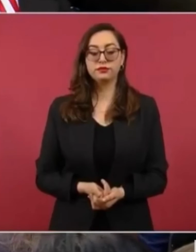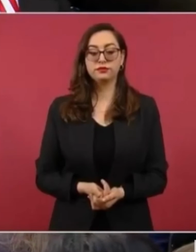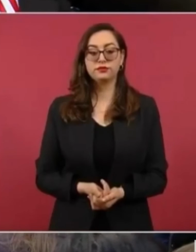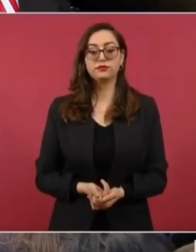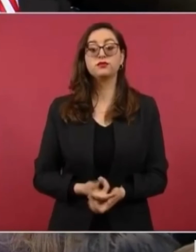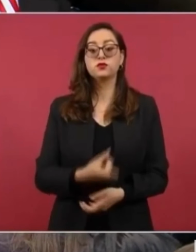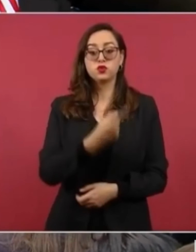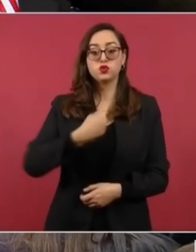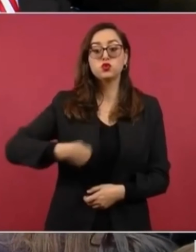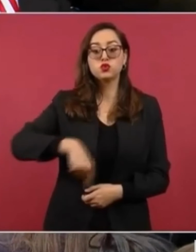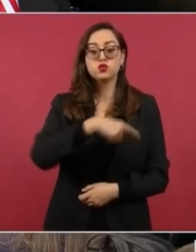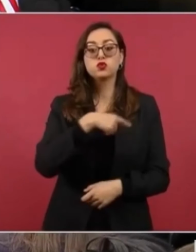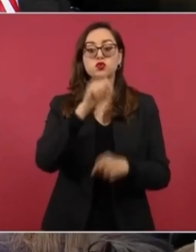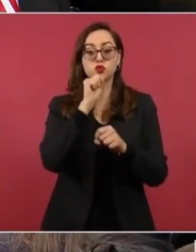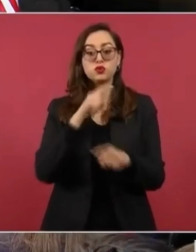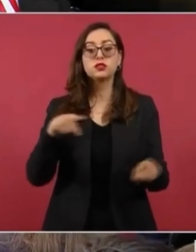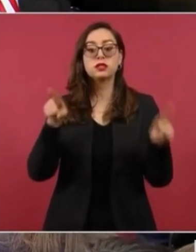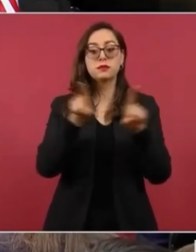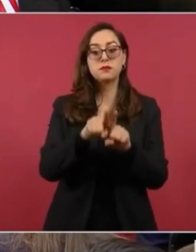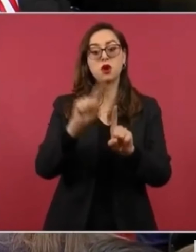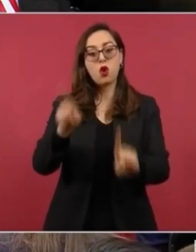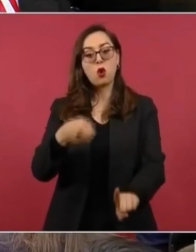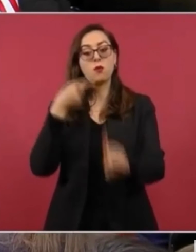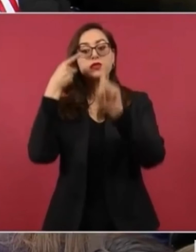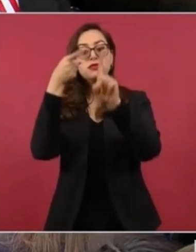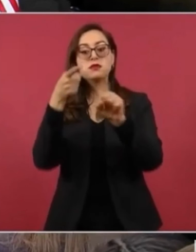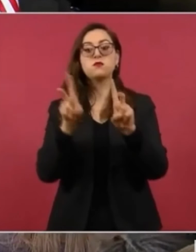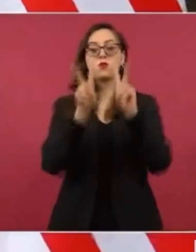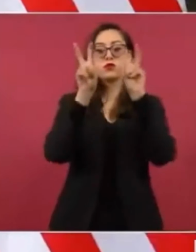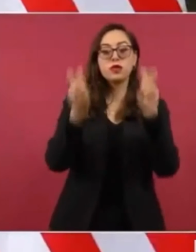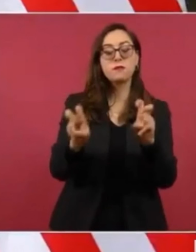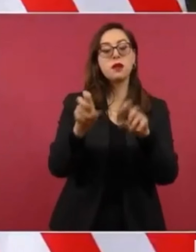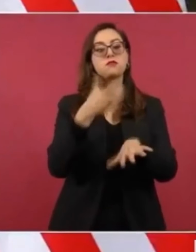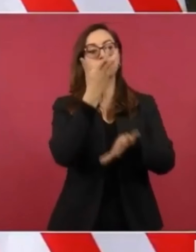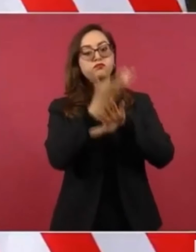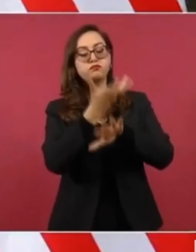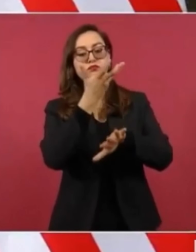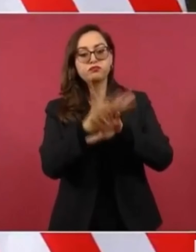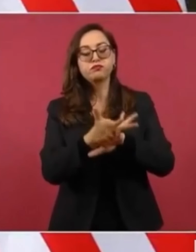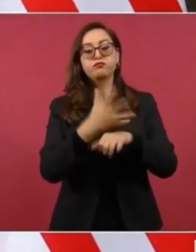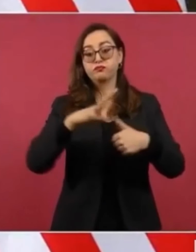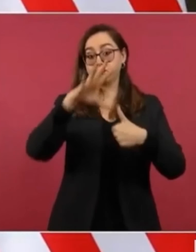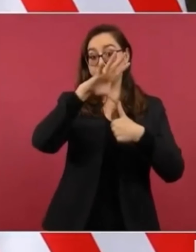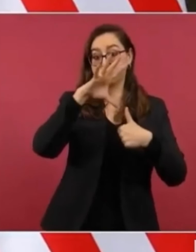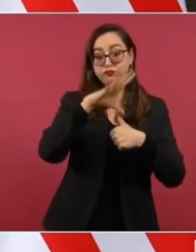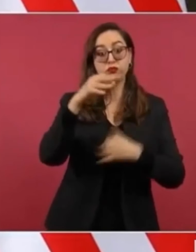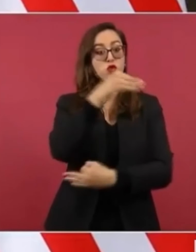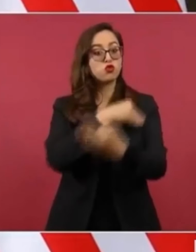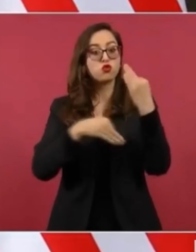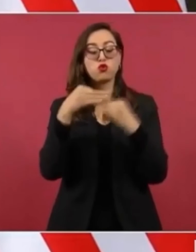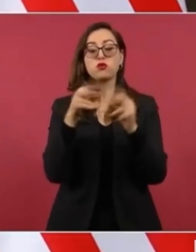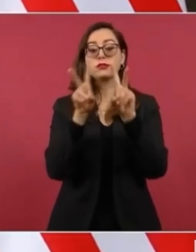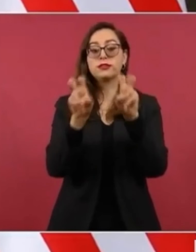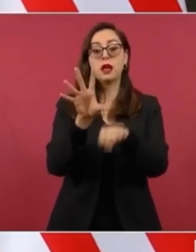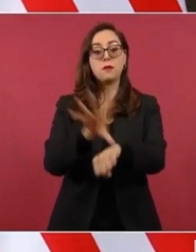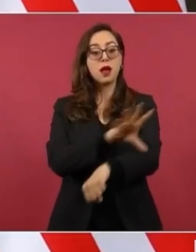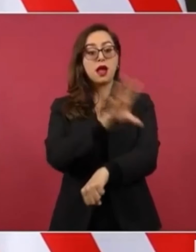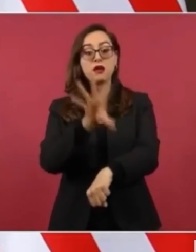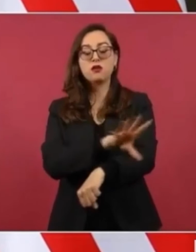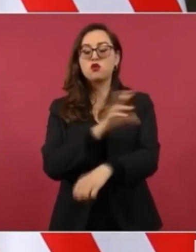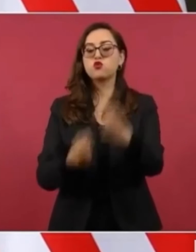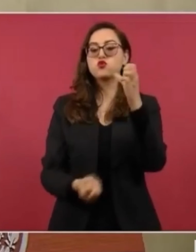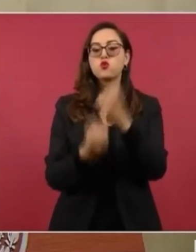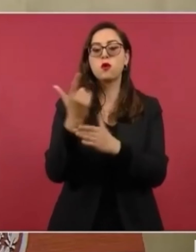una casa de poder de energía limpia y también para que podamos enfrentar la crisis económica. Esto